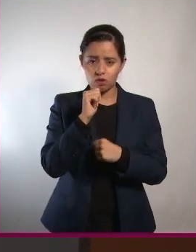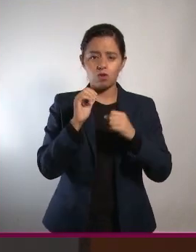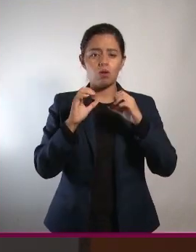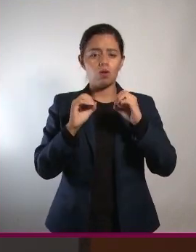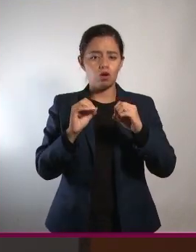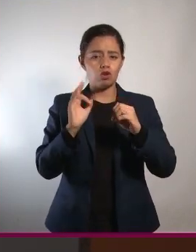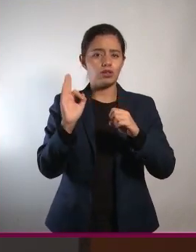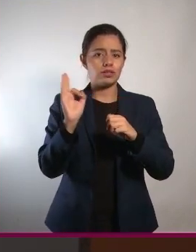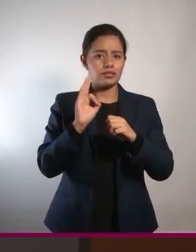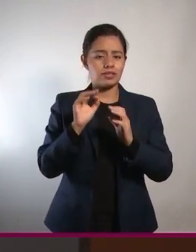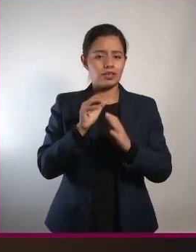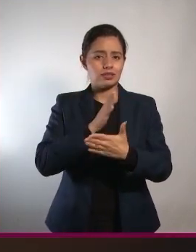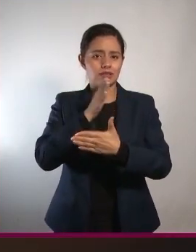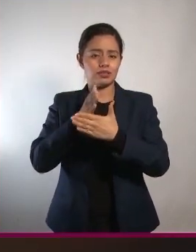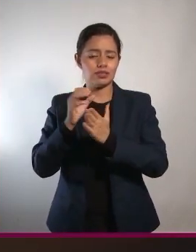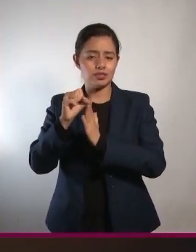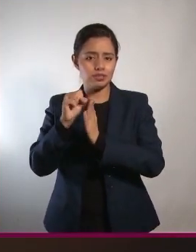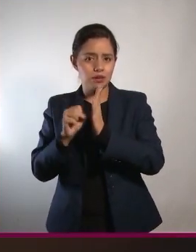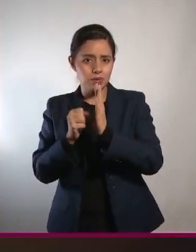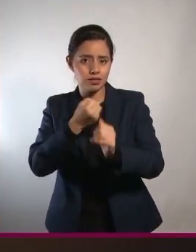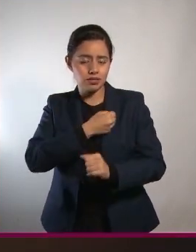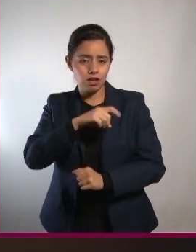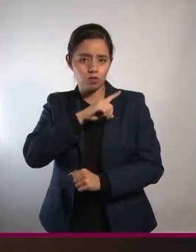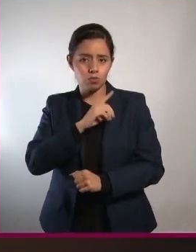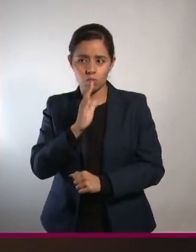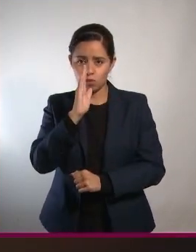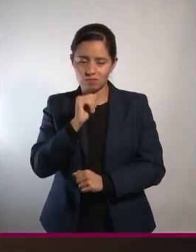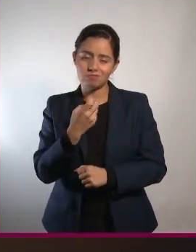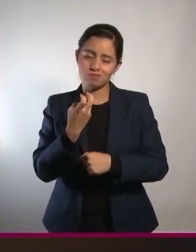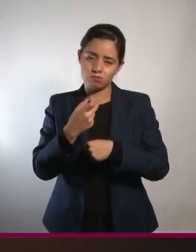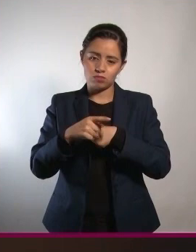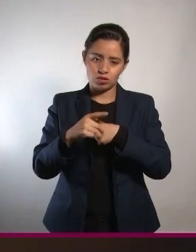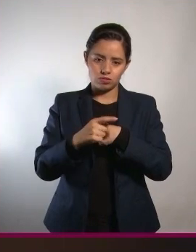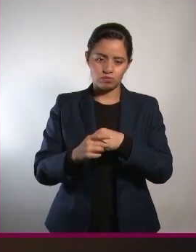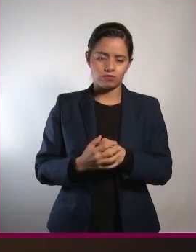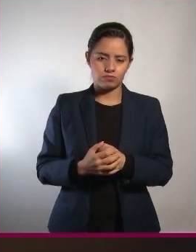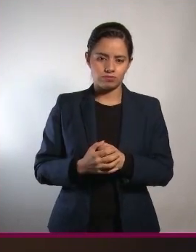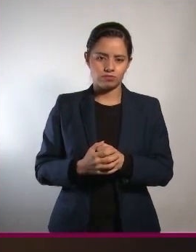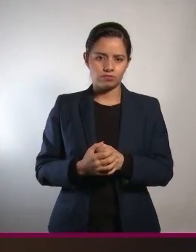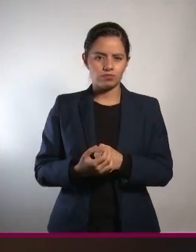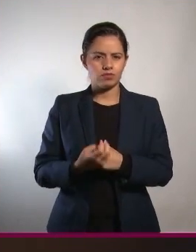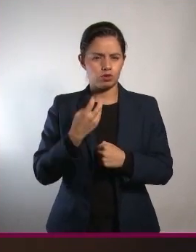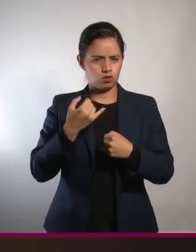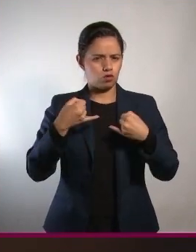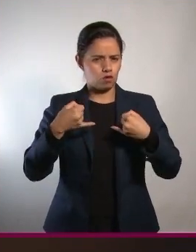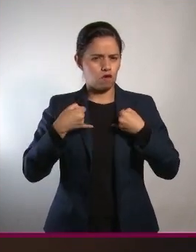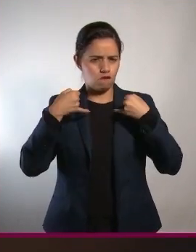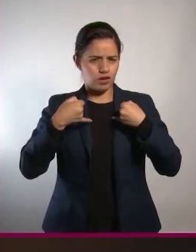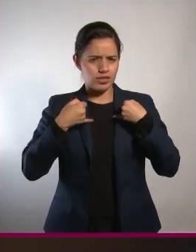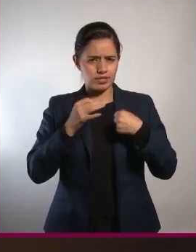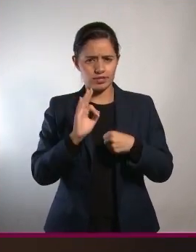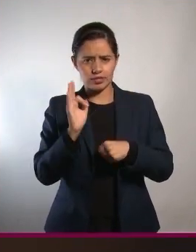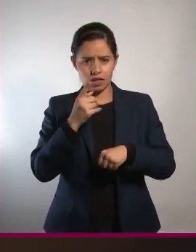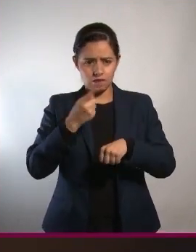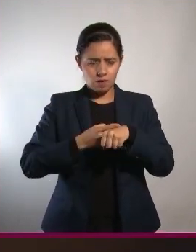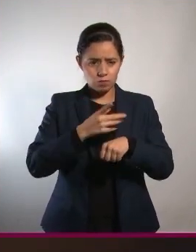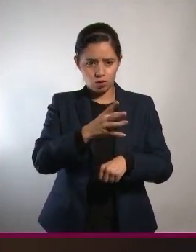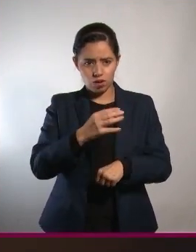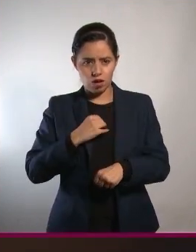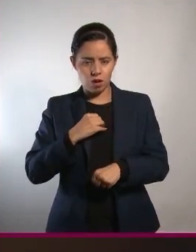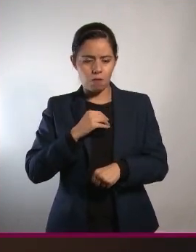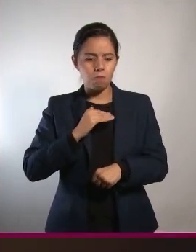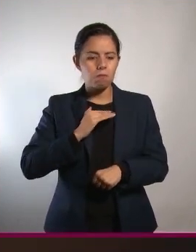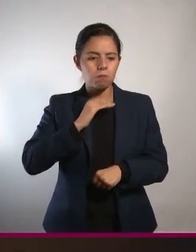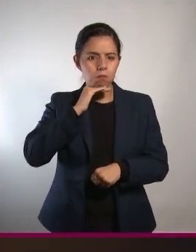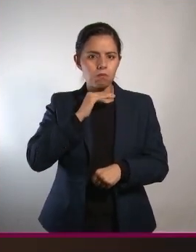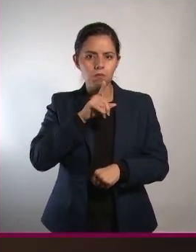a un sistema de salud. Doctor, ¿la hipoxia silenciosa es común entre personas jóvenes con COVID? ¿Cómo reconocerla